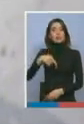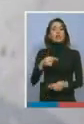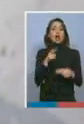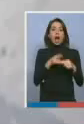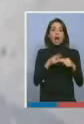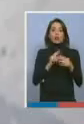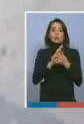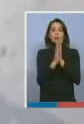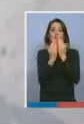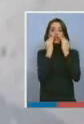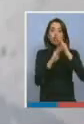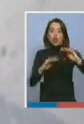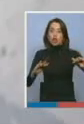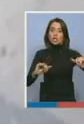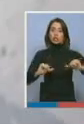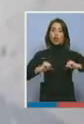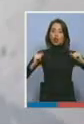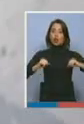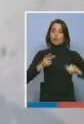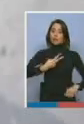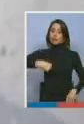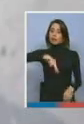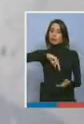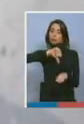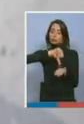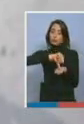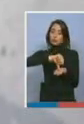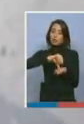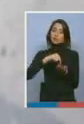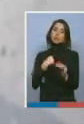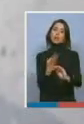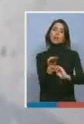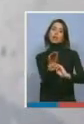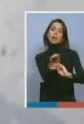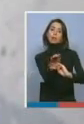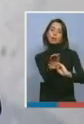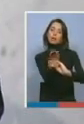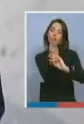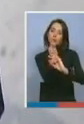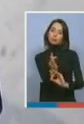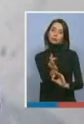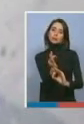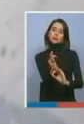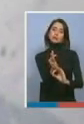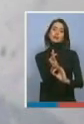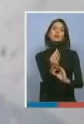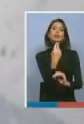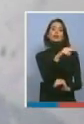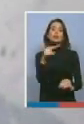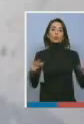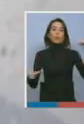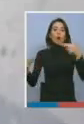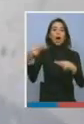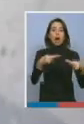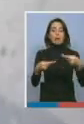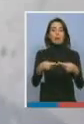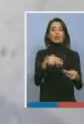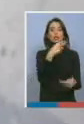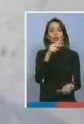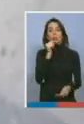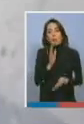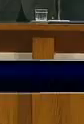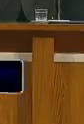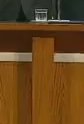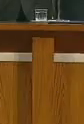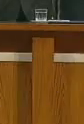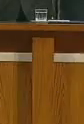de todos los niños y jóvenes de nuestro país, les pido encarecidamente sus aportes y su pronta